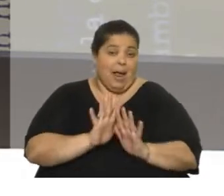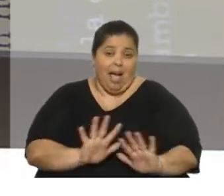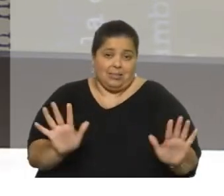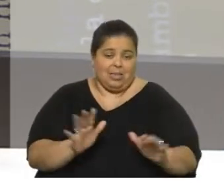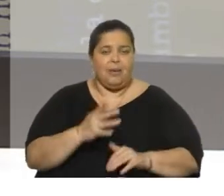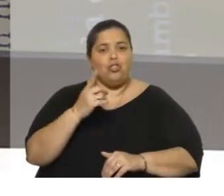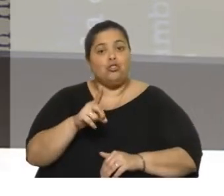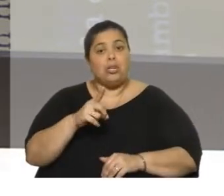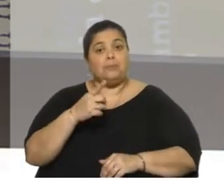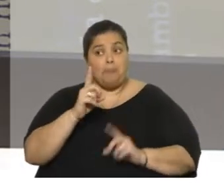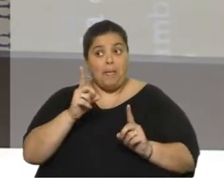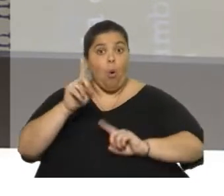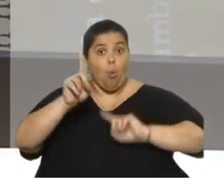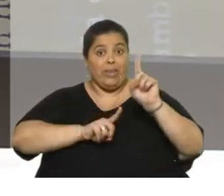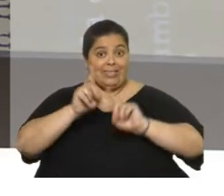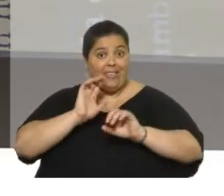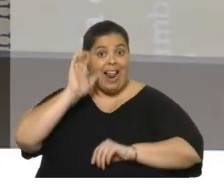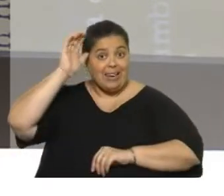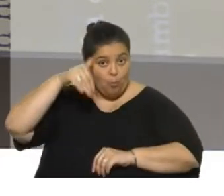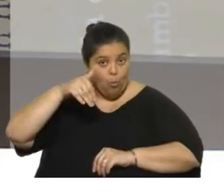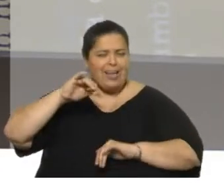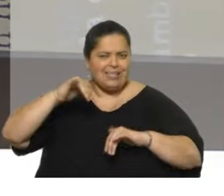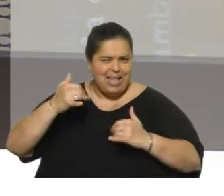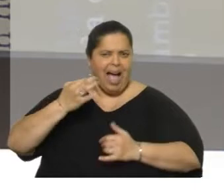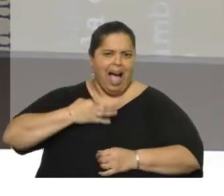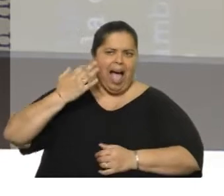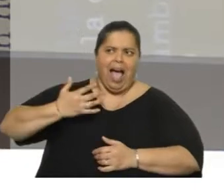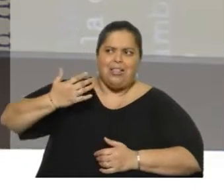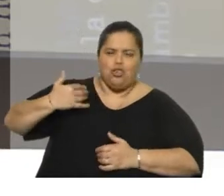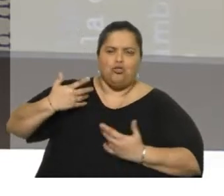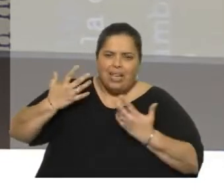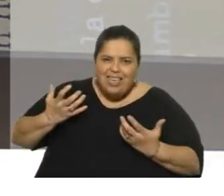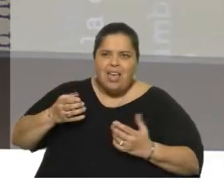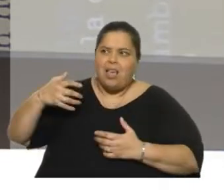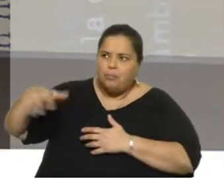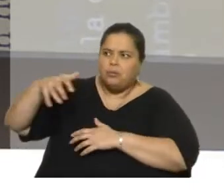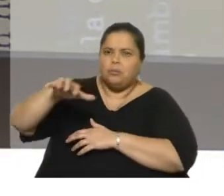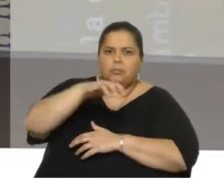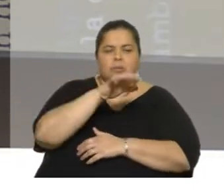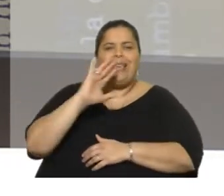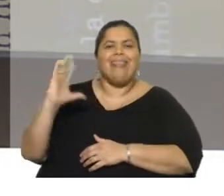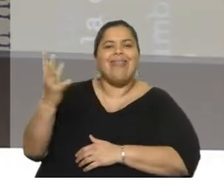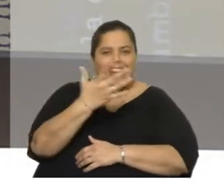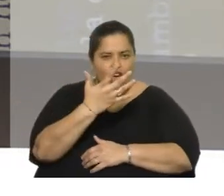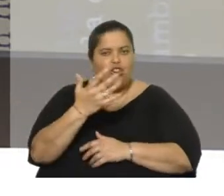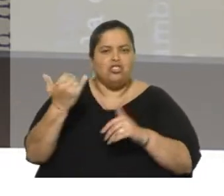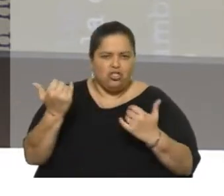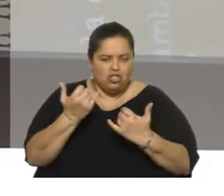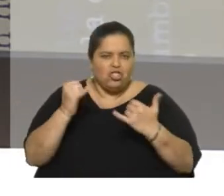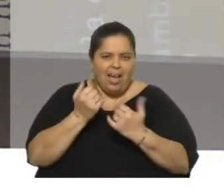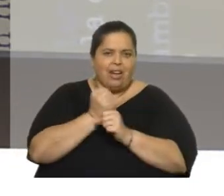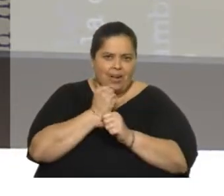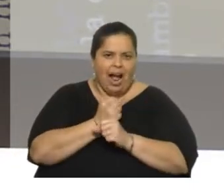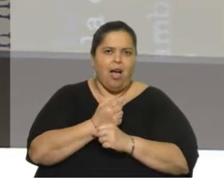la Universidad de la República hace muchos años que ha apostado a la descentralización y ha trabajado muy fuertemente en